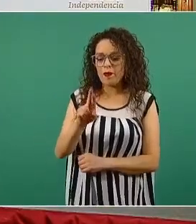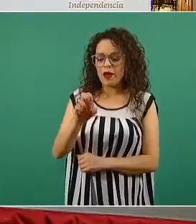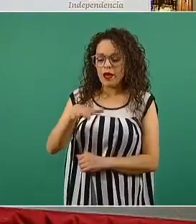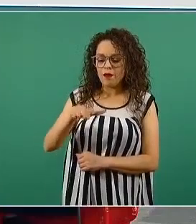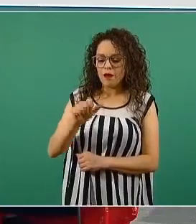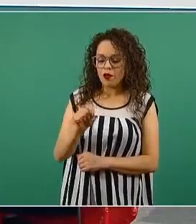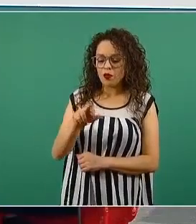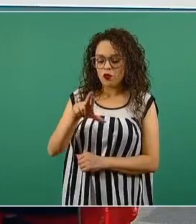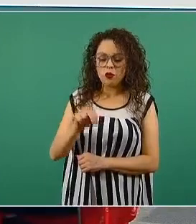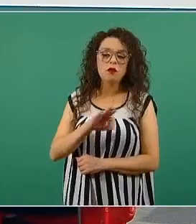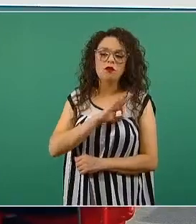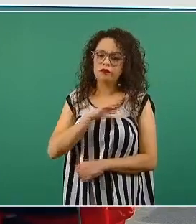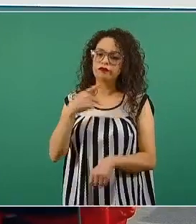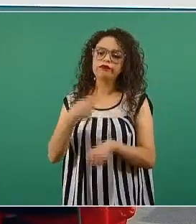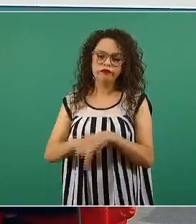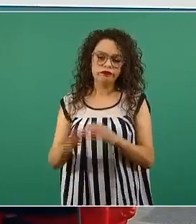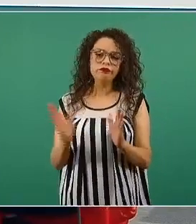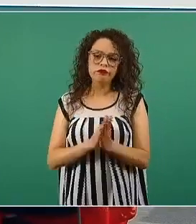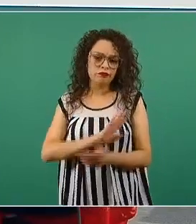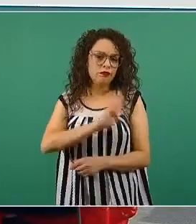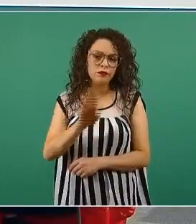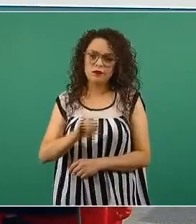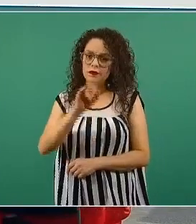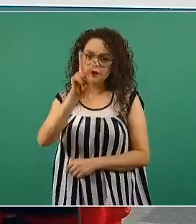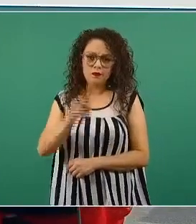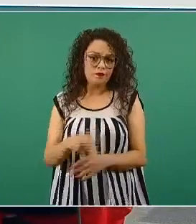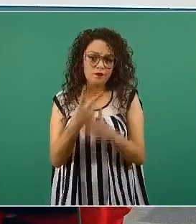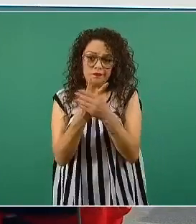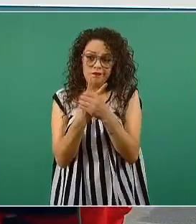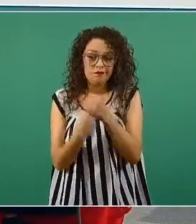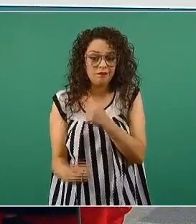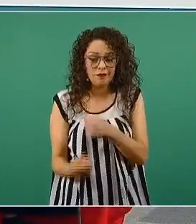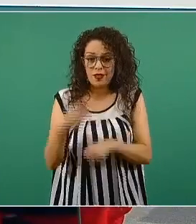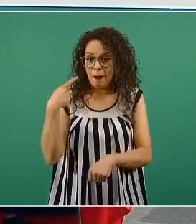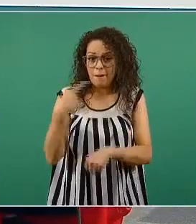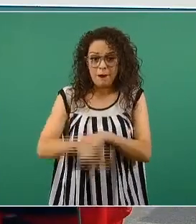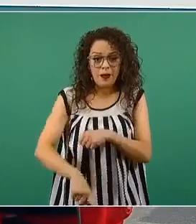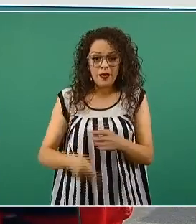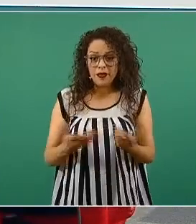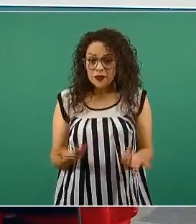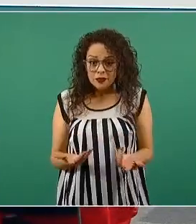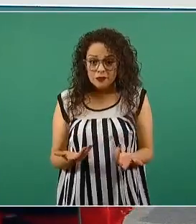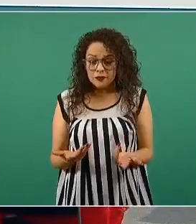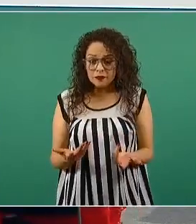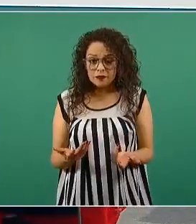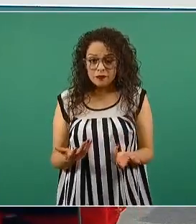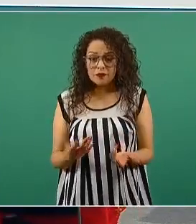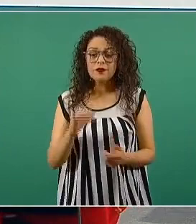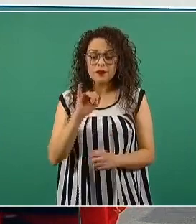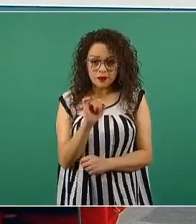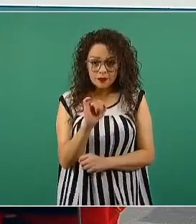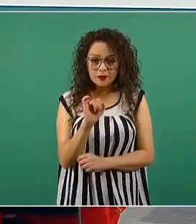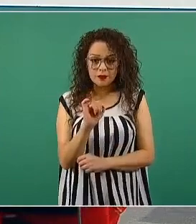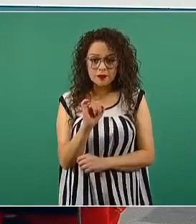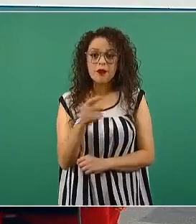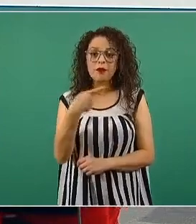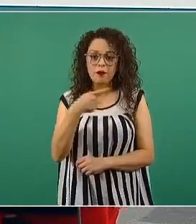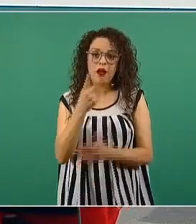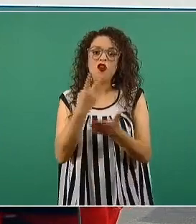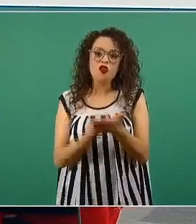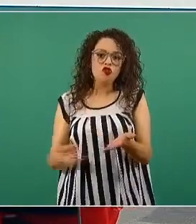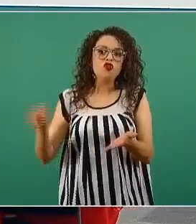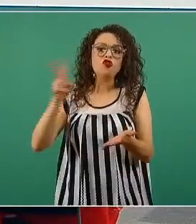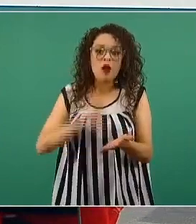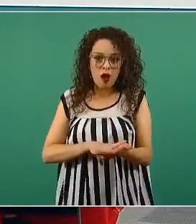de fallecer. Entonces es un binomio. Es una población de riesgo, pero por 2,